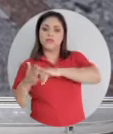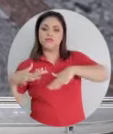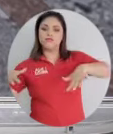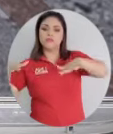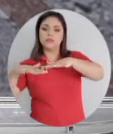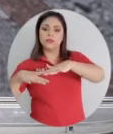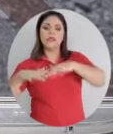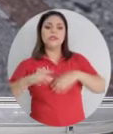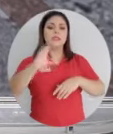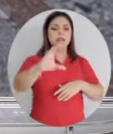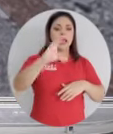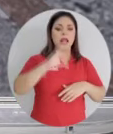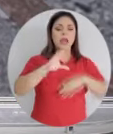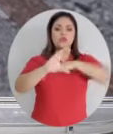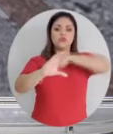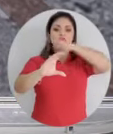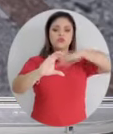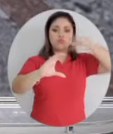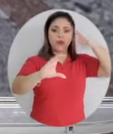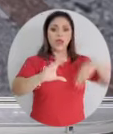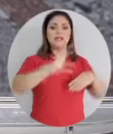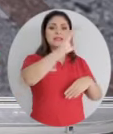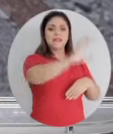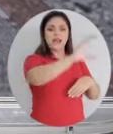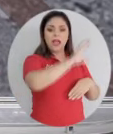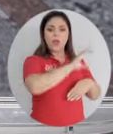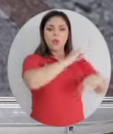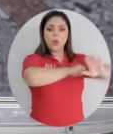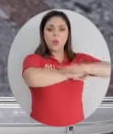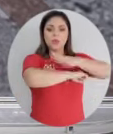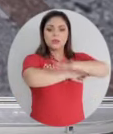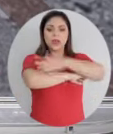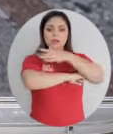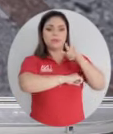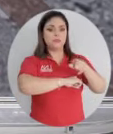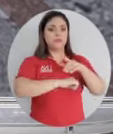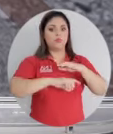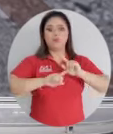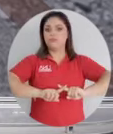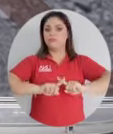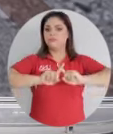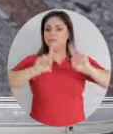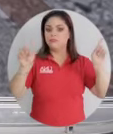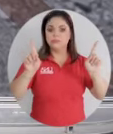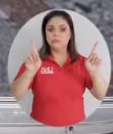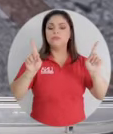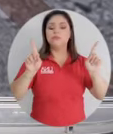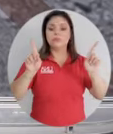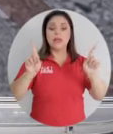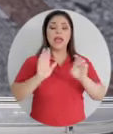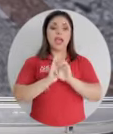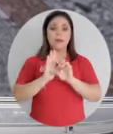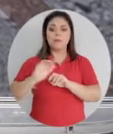rural y el costero son abismales, ¿verdad? Si en la zona urbana